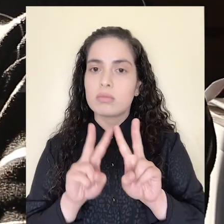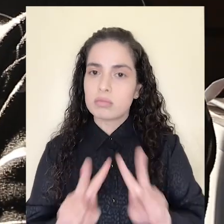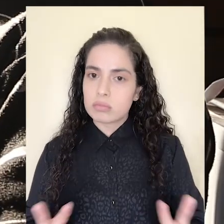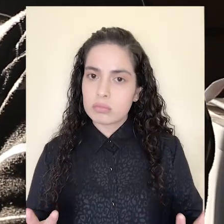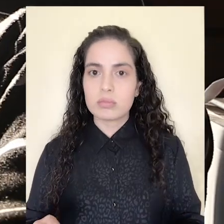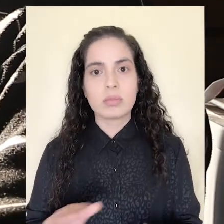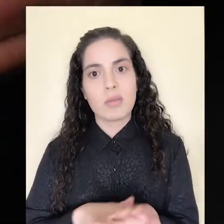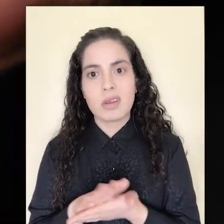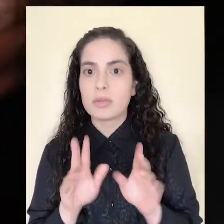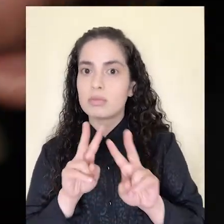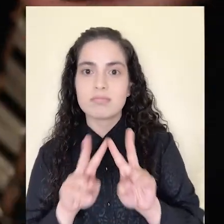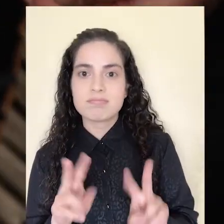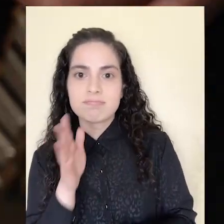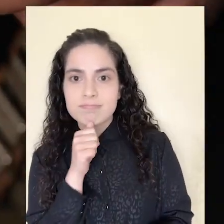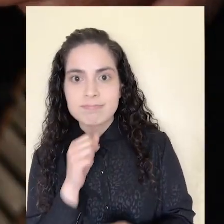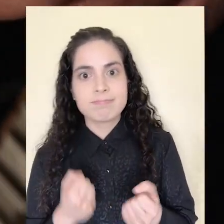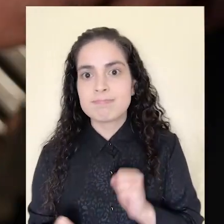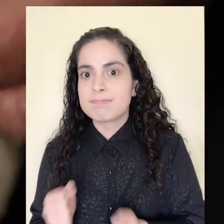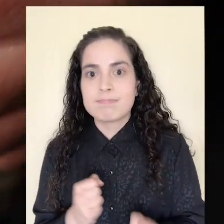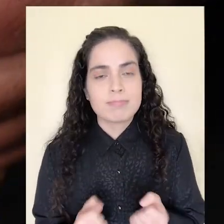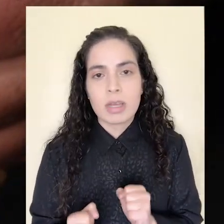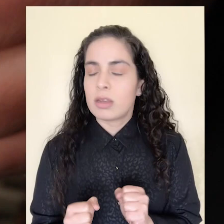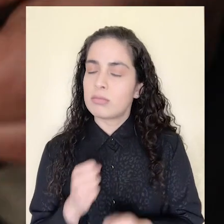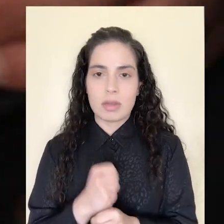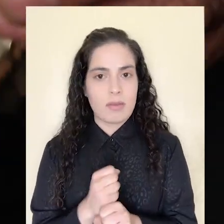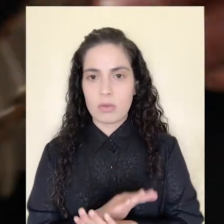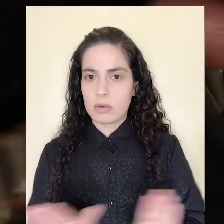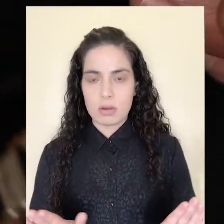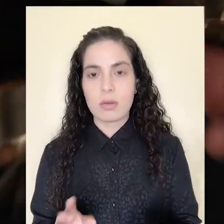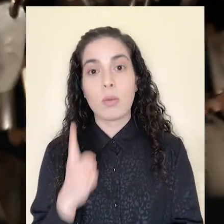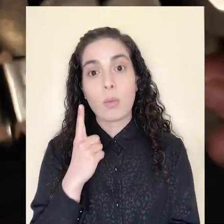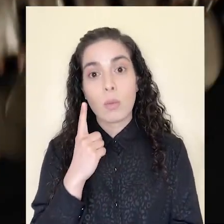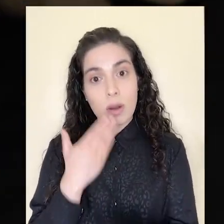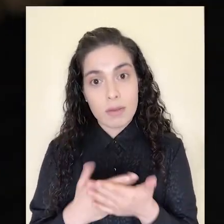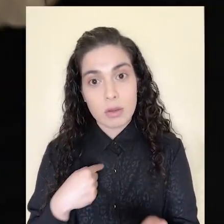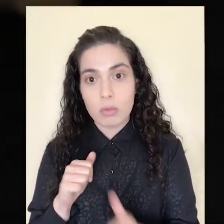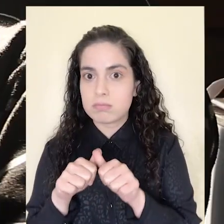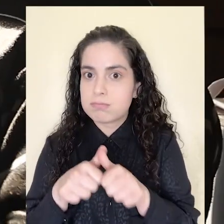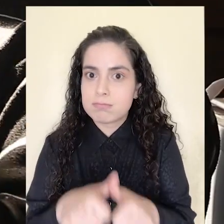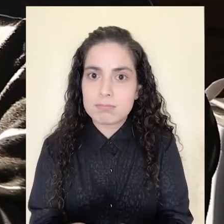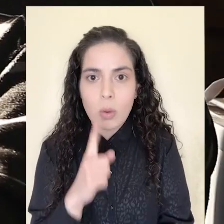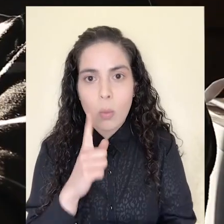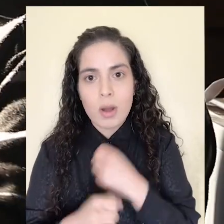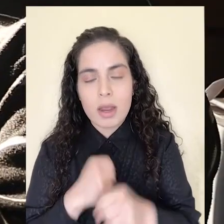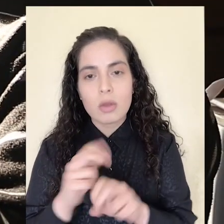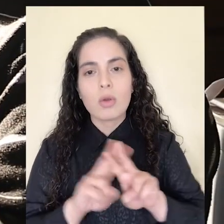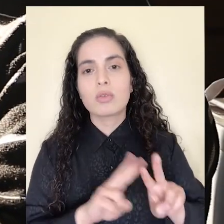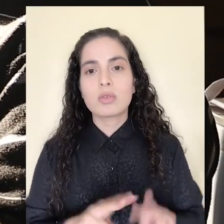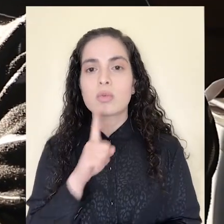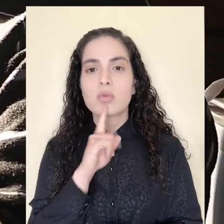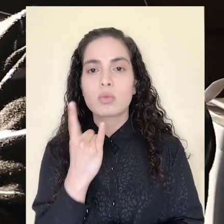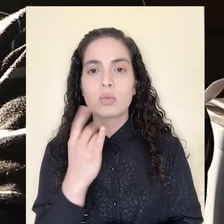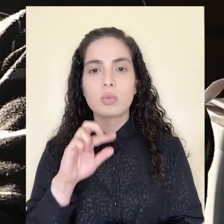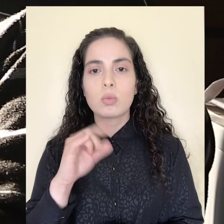estar relajado. Si no estoy relajado, no trabajo. A una niña le demoré un año en hacerle unos tupos. Que un tupo es una prenda mapuche que se